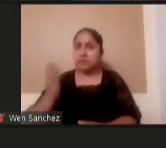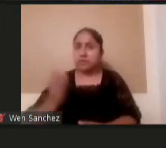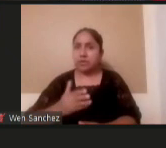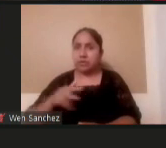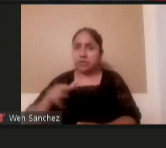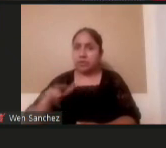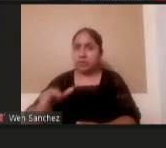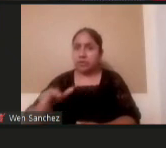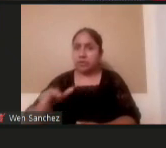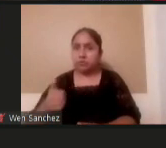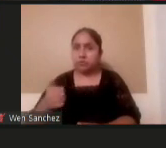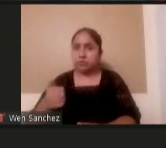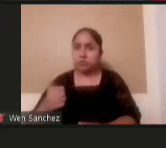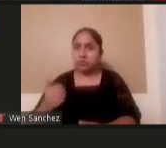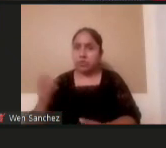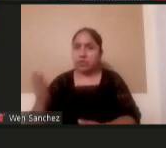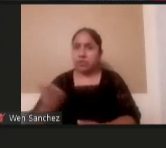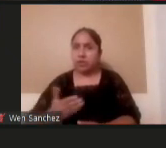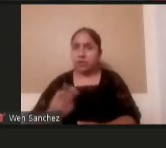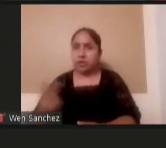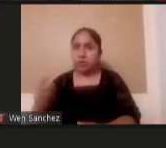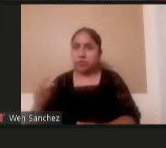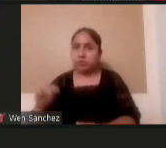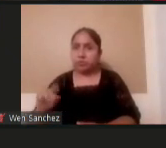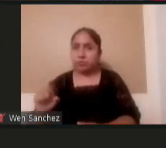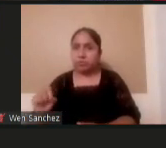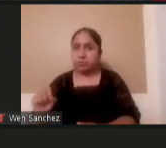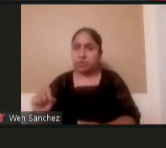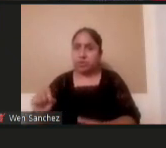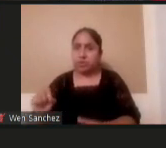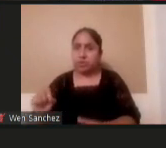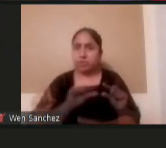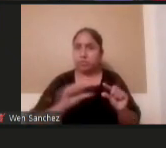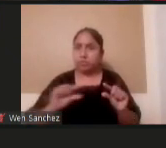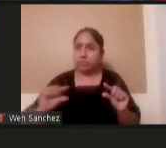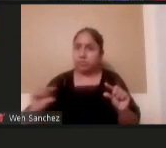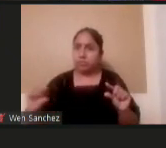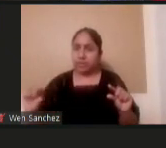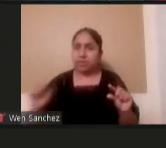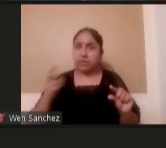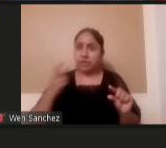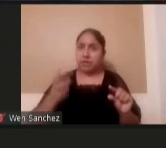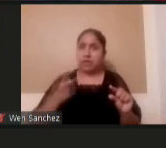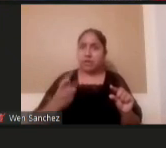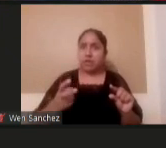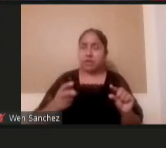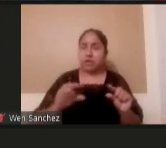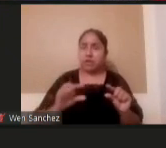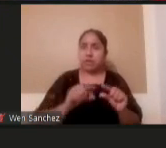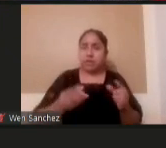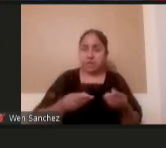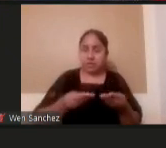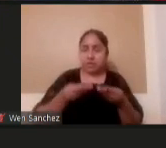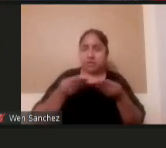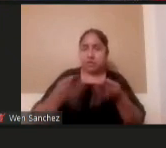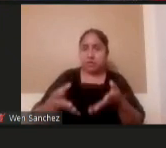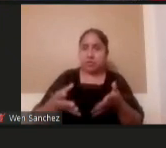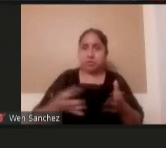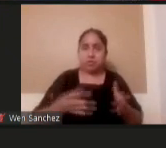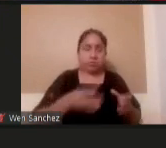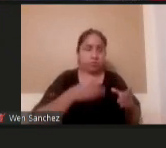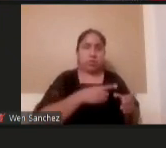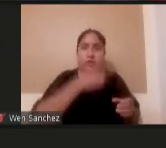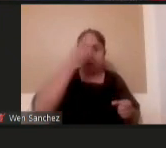1856, / 2020, emitido por la Dirección General de Desarrollo Urbano y